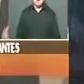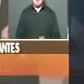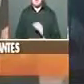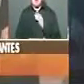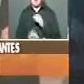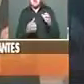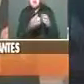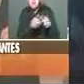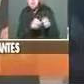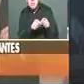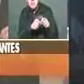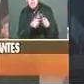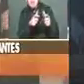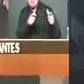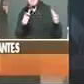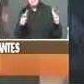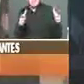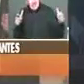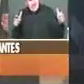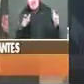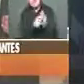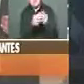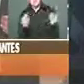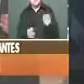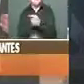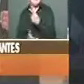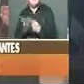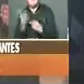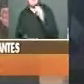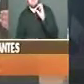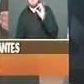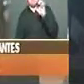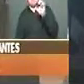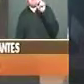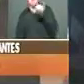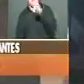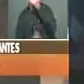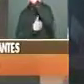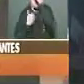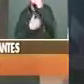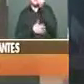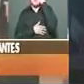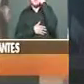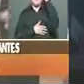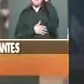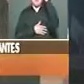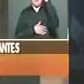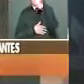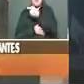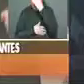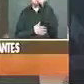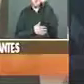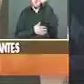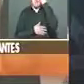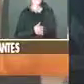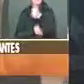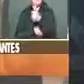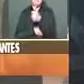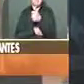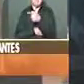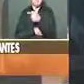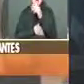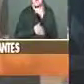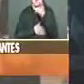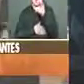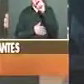evitaría precisamente que se delinquieran. ¿Qué va a hacer el ELN? Que además saben de política más que las FARC. El COSE, que es el Comando Central